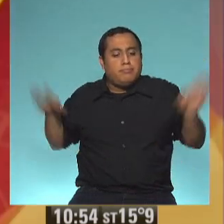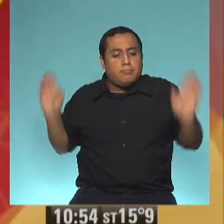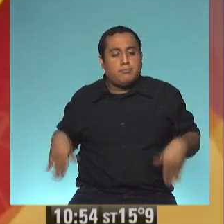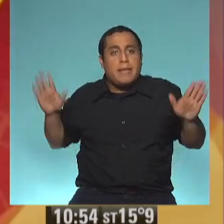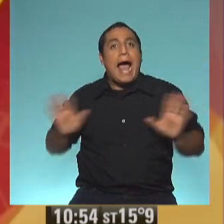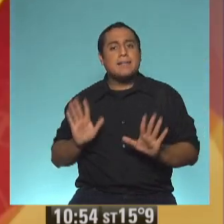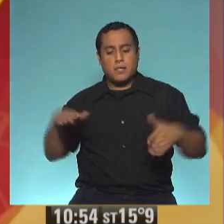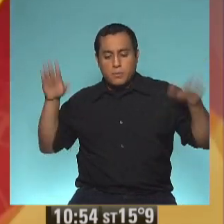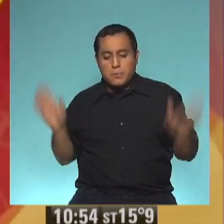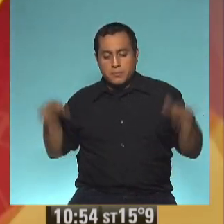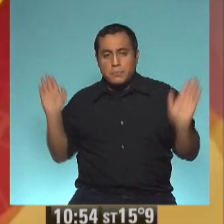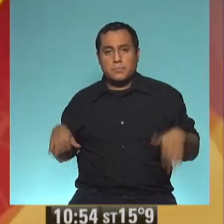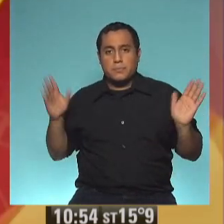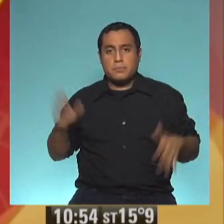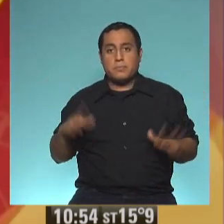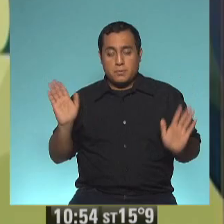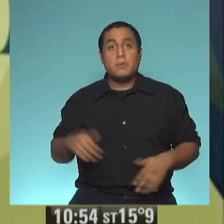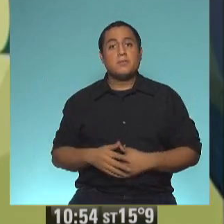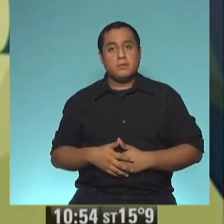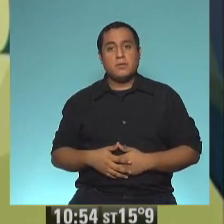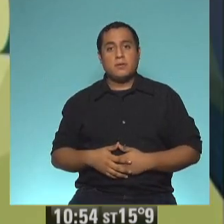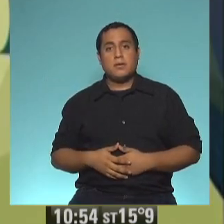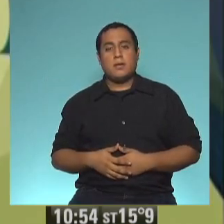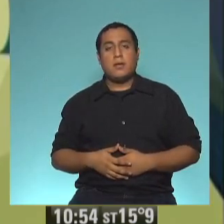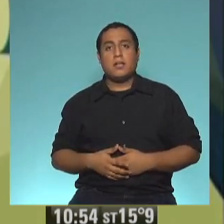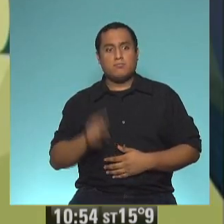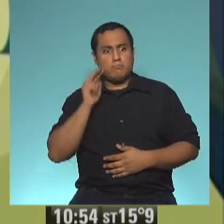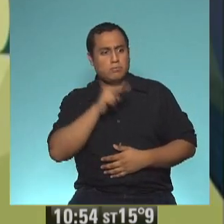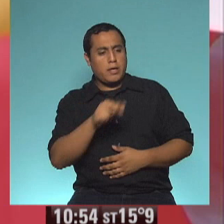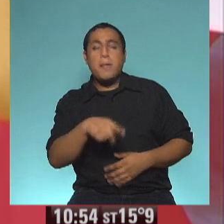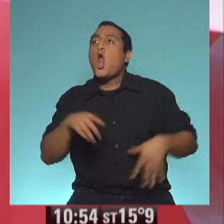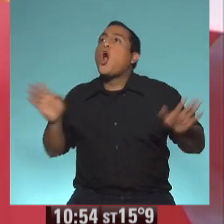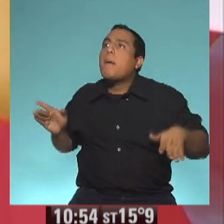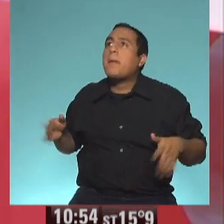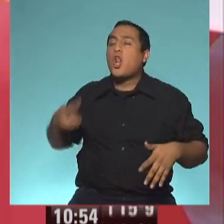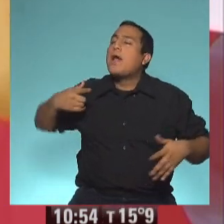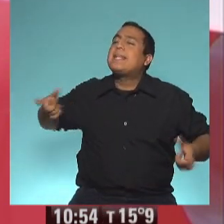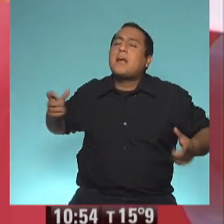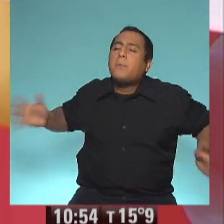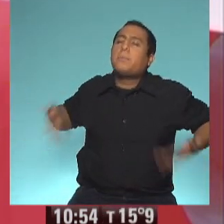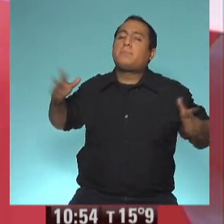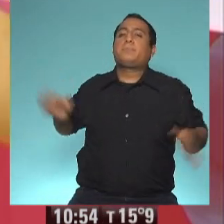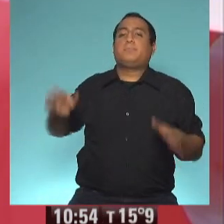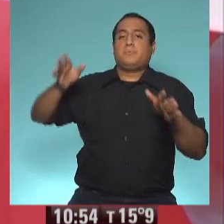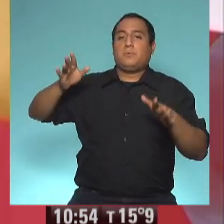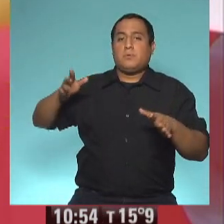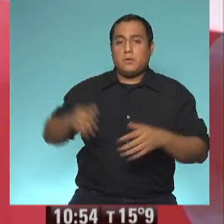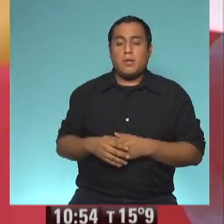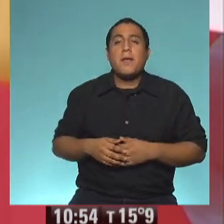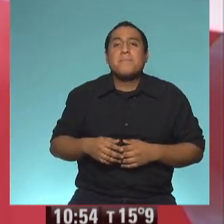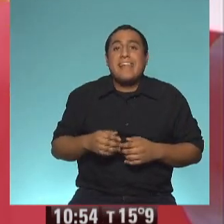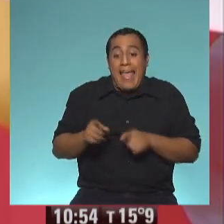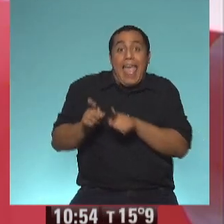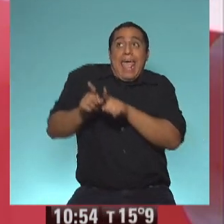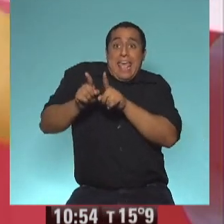ramas del sauce creyó ver una escena de cine mudo y quien no hermano imitaba atento a los movimientos